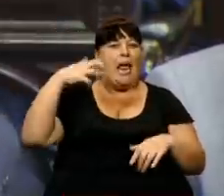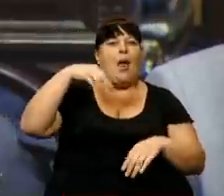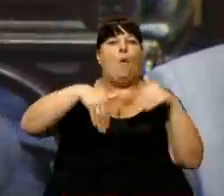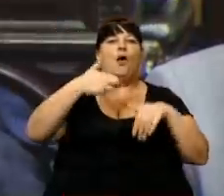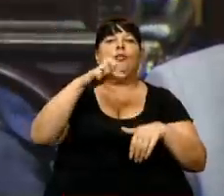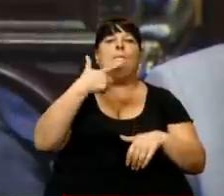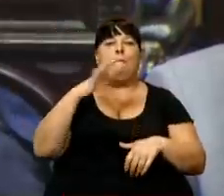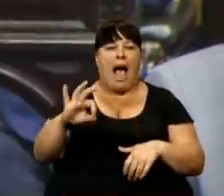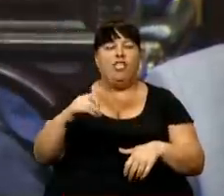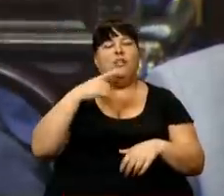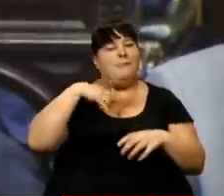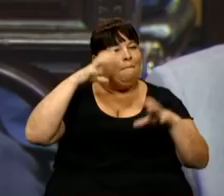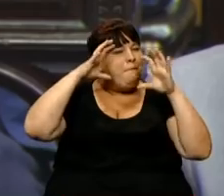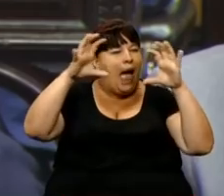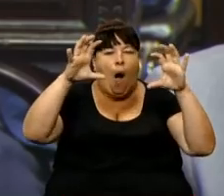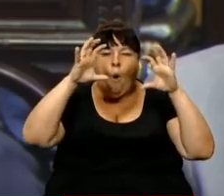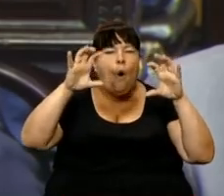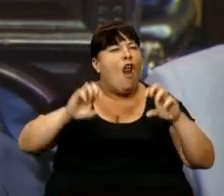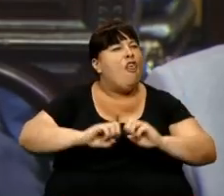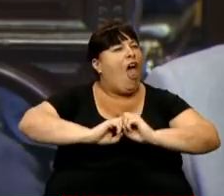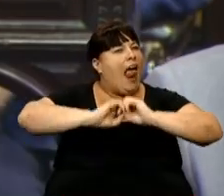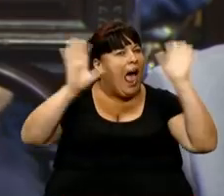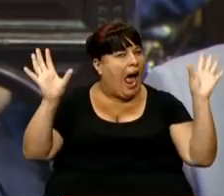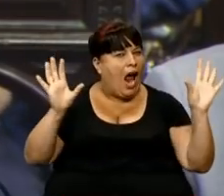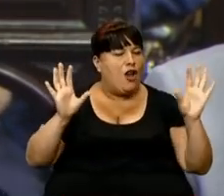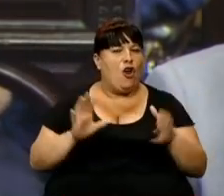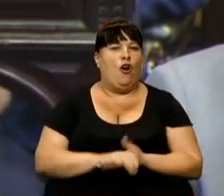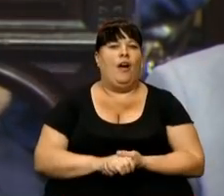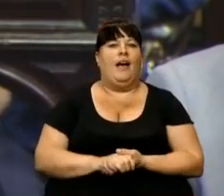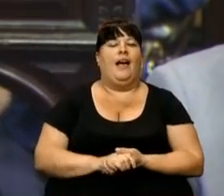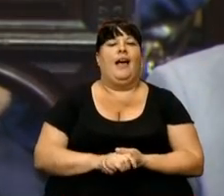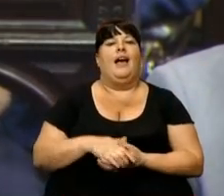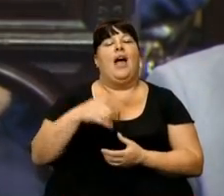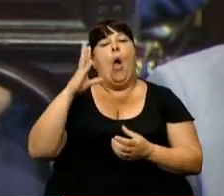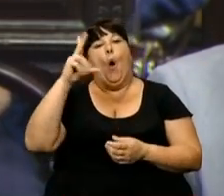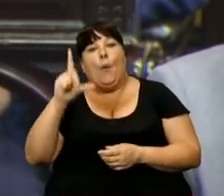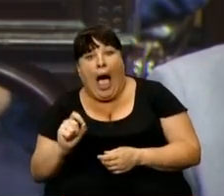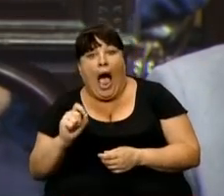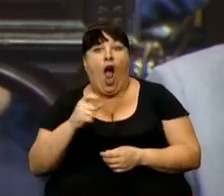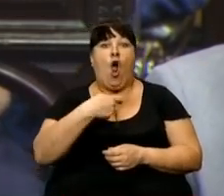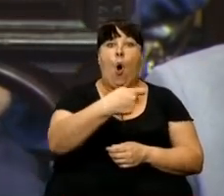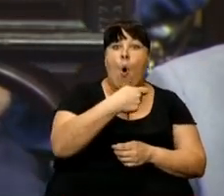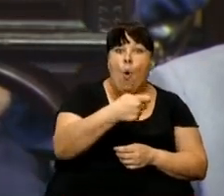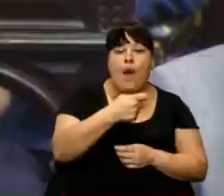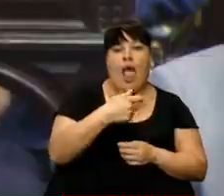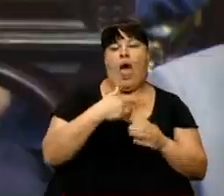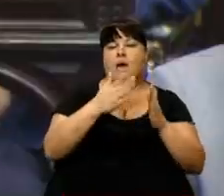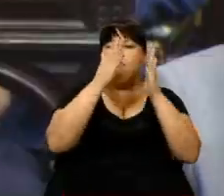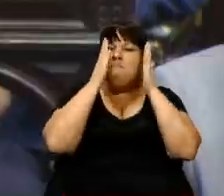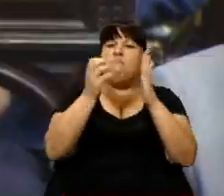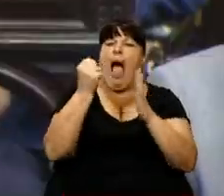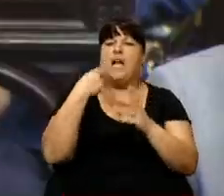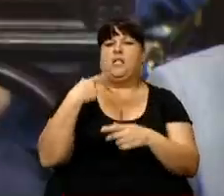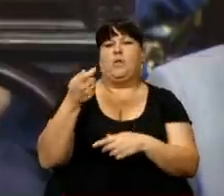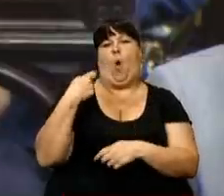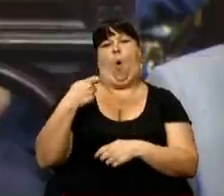PASO, lo recuerdo así con tanta claridad, entre los bancos y los jubilados me quedo con